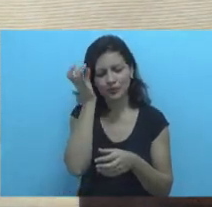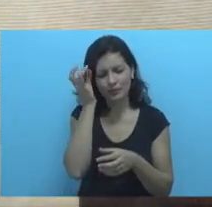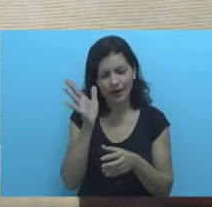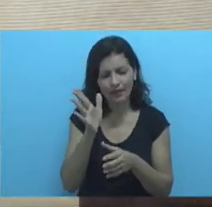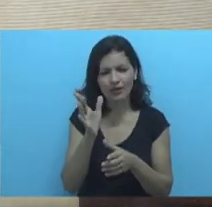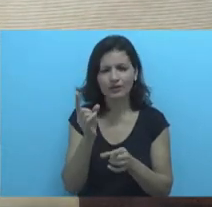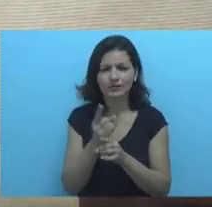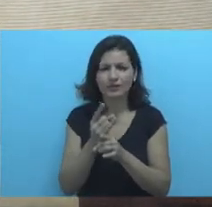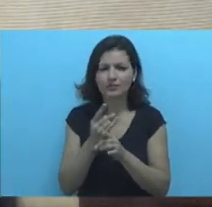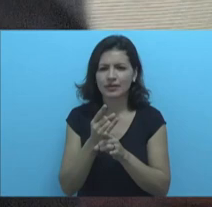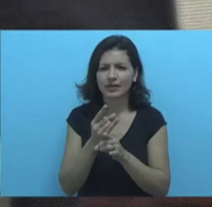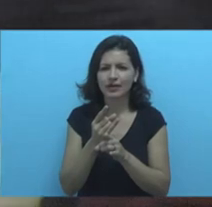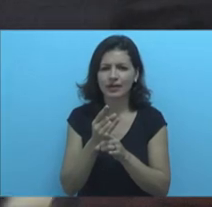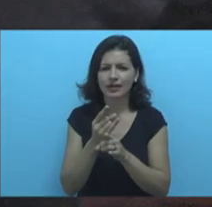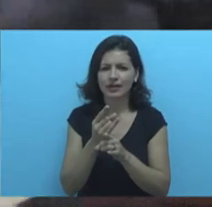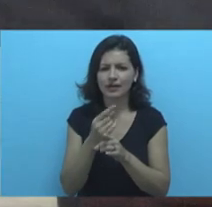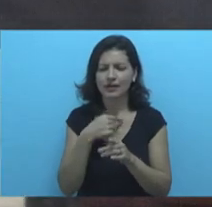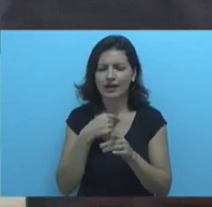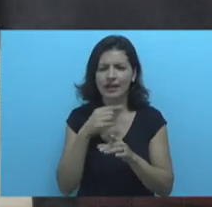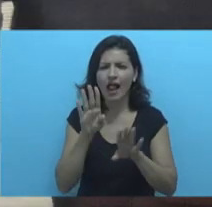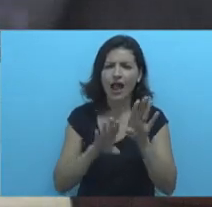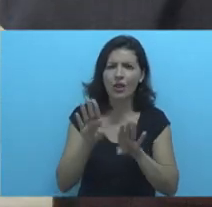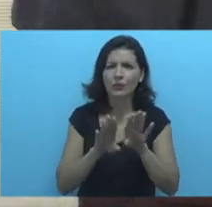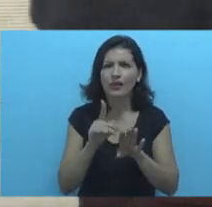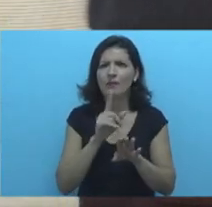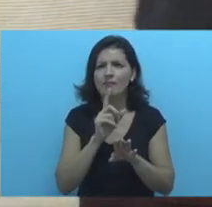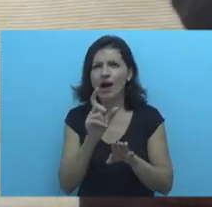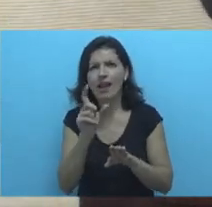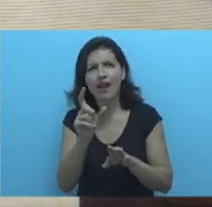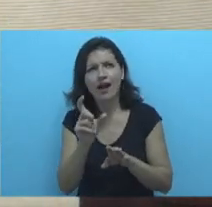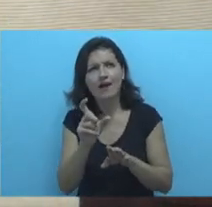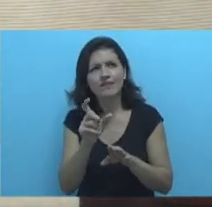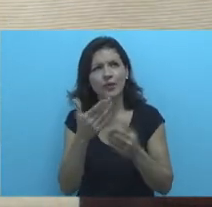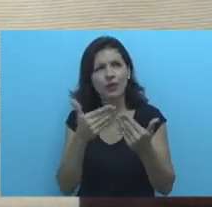empezar a preparar algunas palabras para hoy y se me empezaron a cruzar